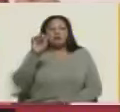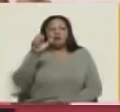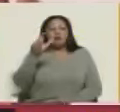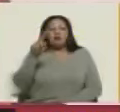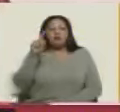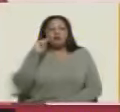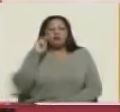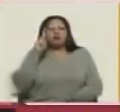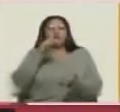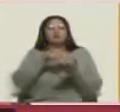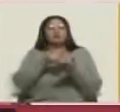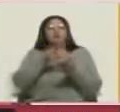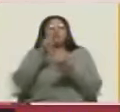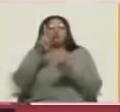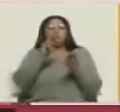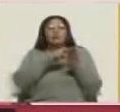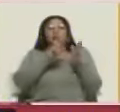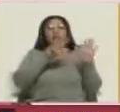en el 2018.